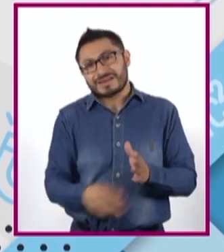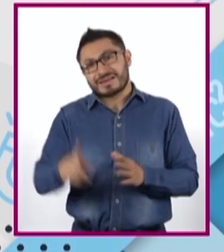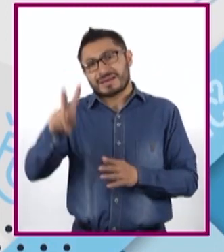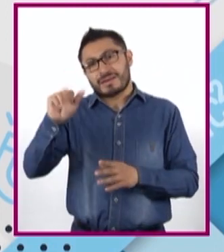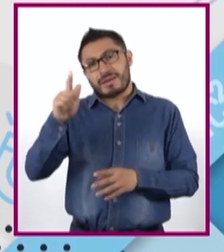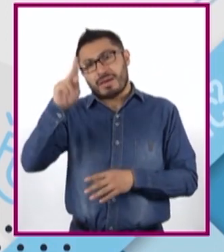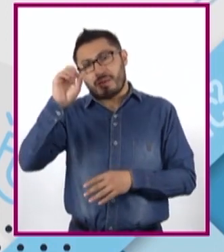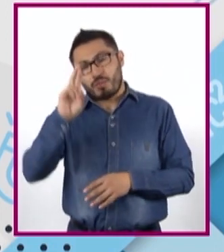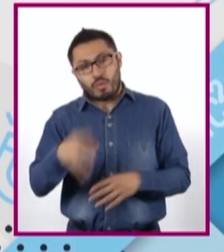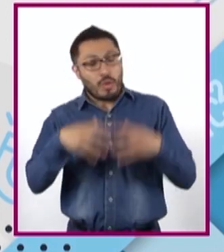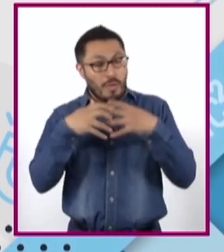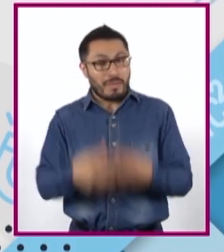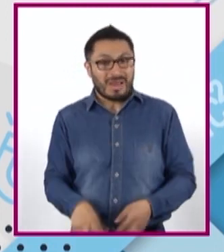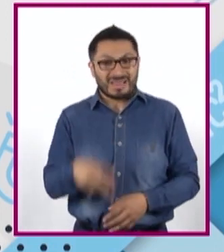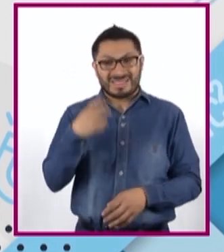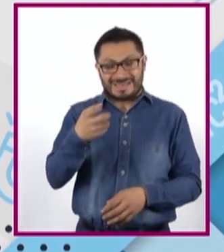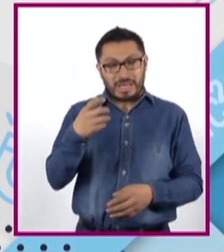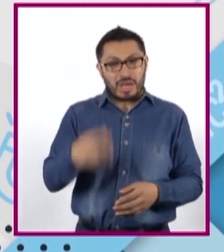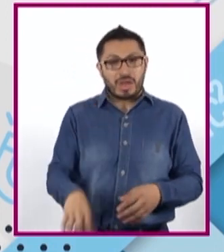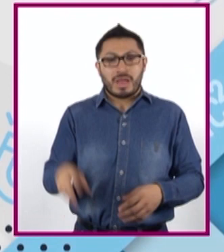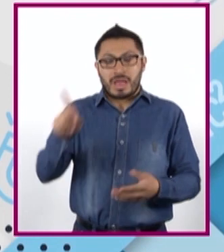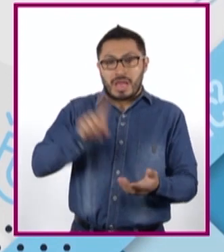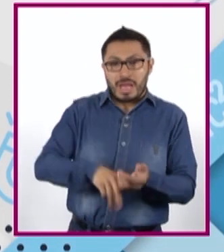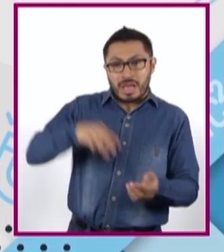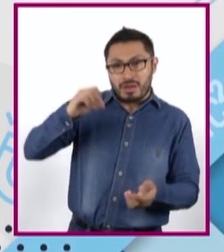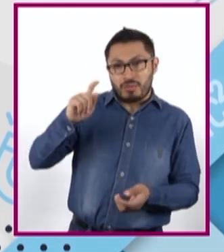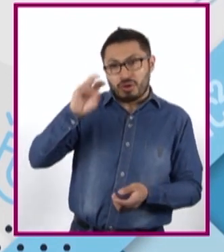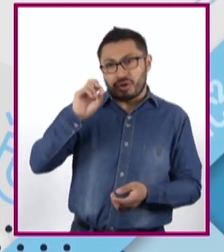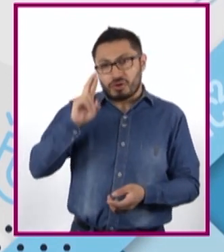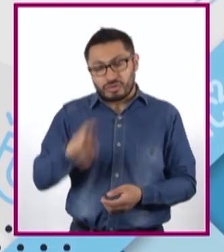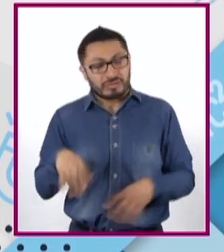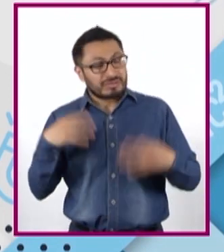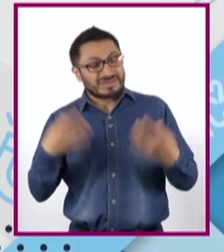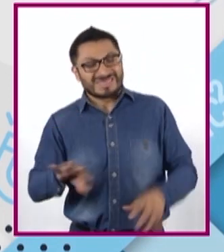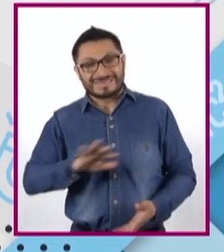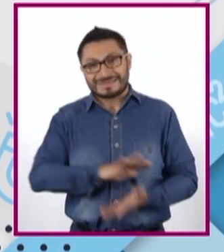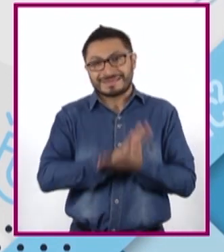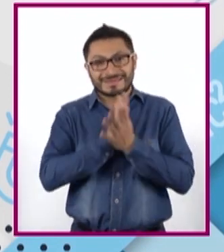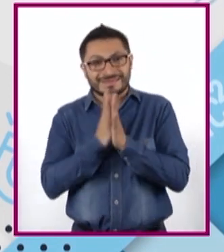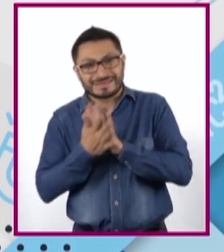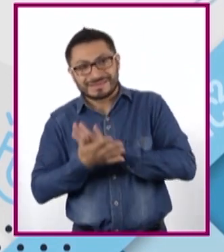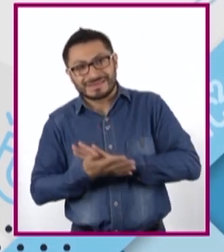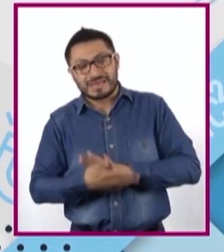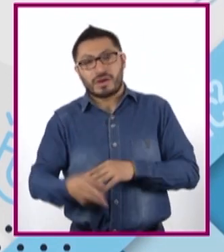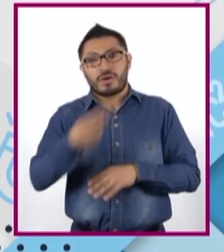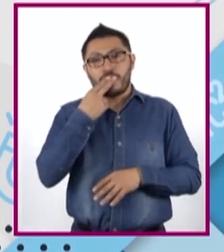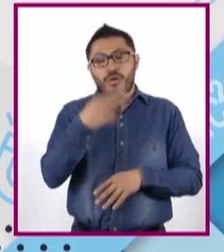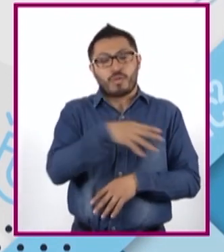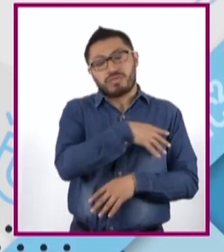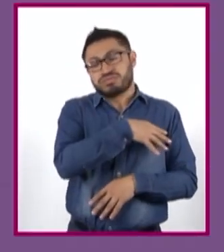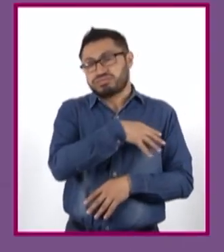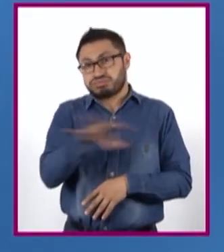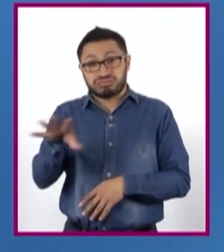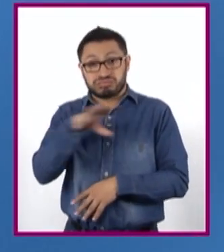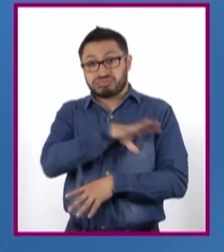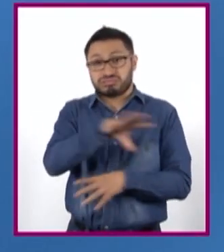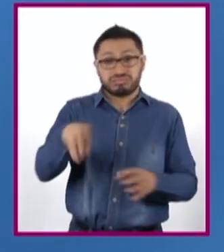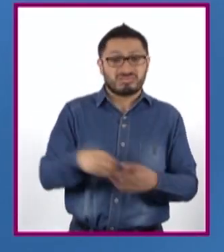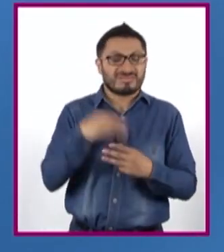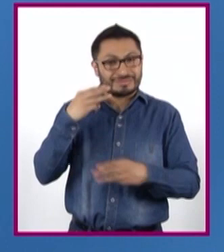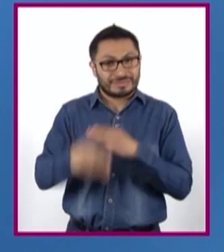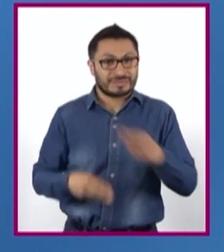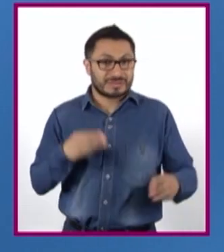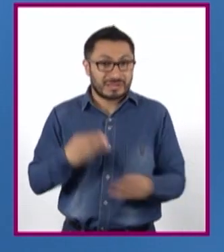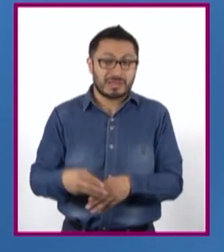que, con su motor de combustión externa, se convirtieron en las primeras de uso generalizado. Así